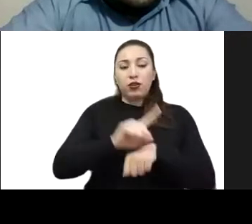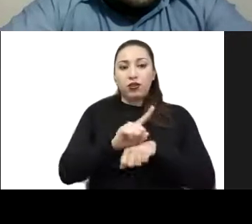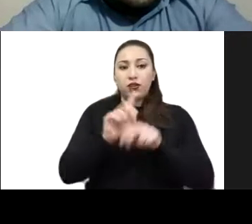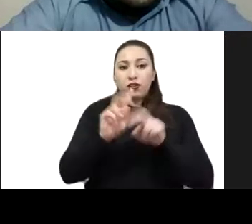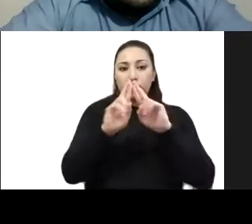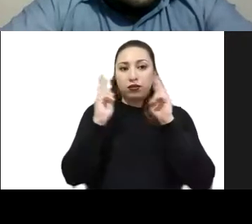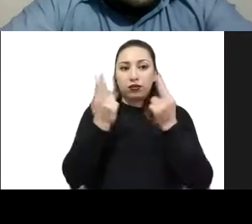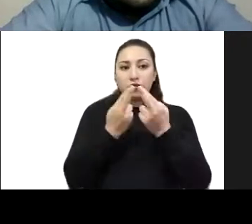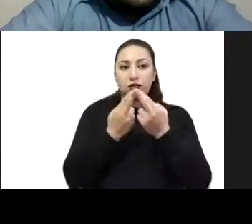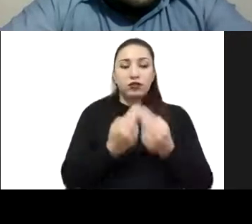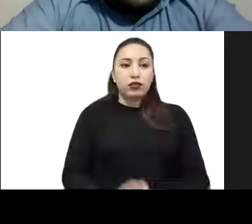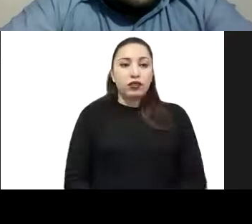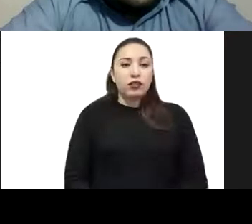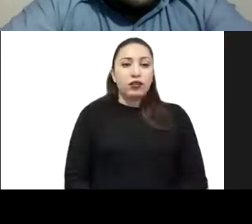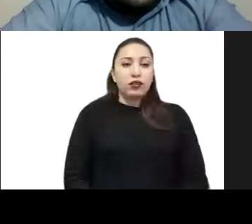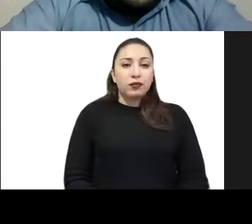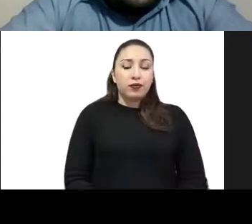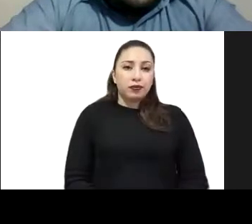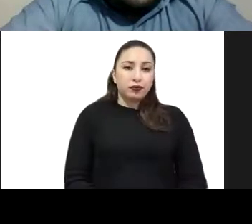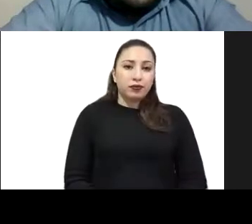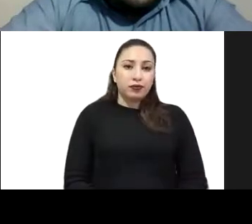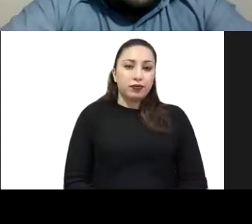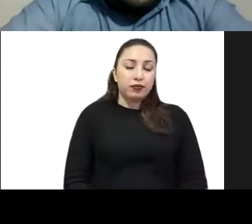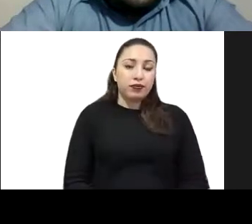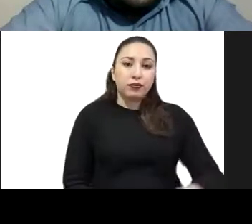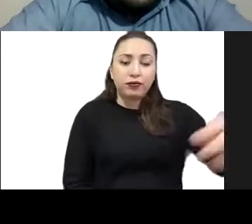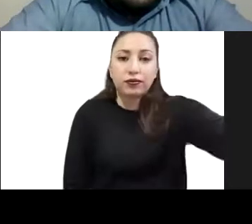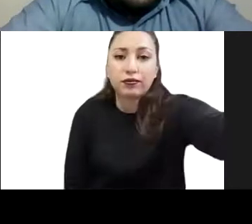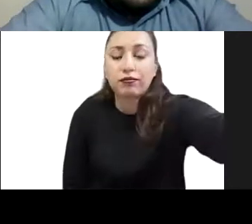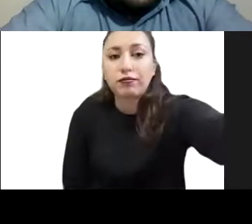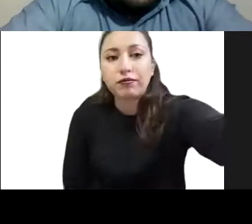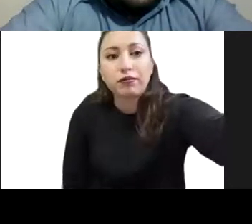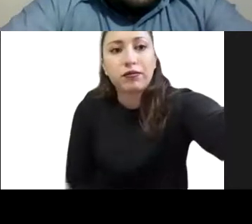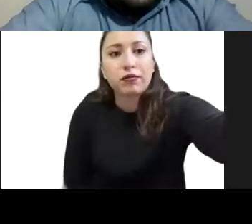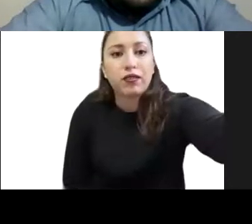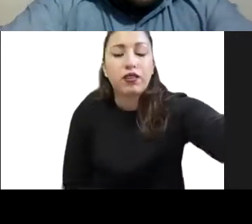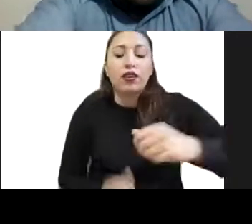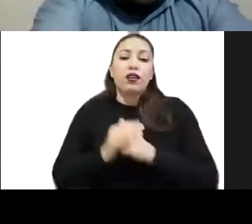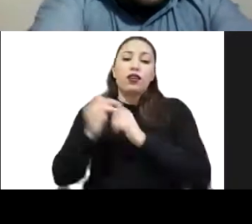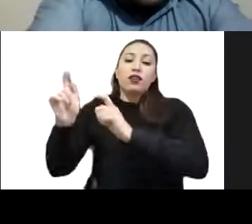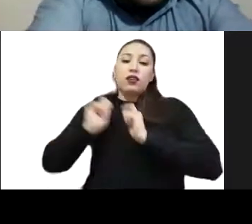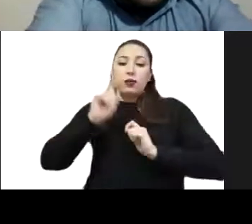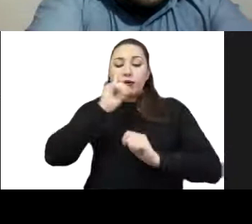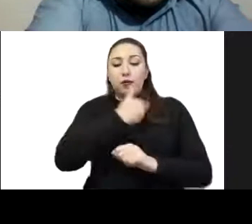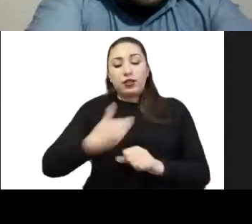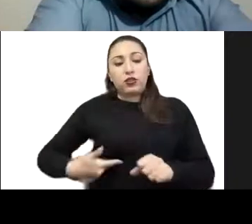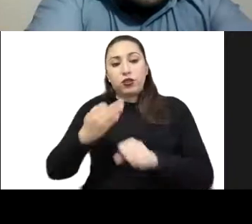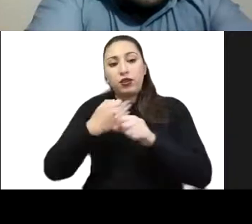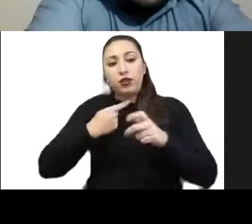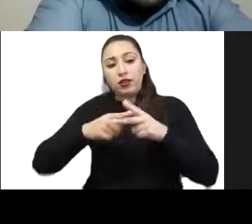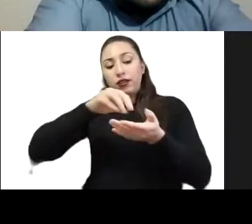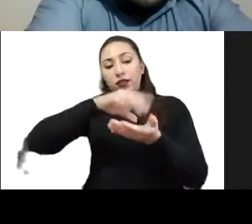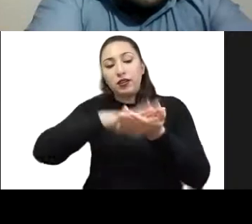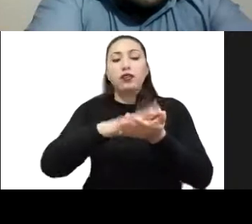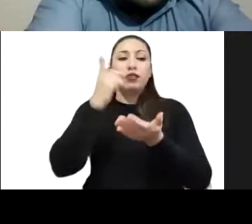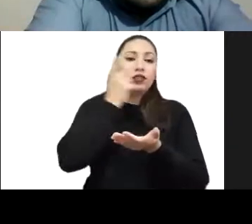para llevar a cabo esta sesión. Claro que sí, por instrucciones de la Presidencia, se procede a pasar lista de asistencia de las y